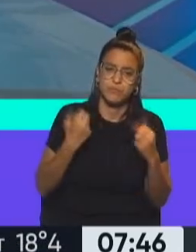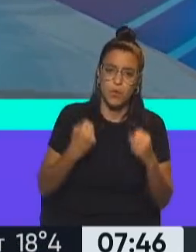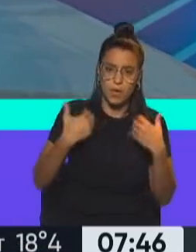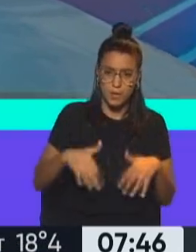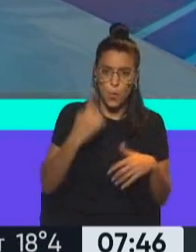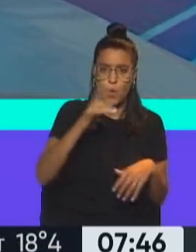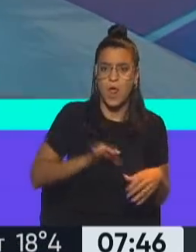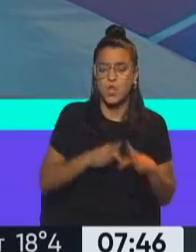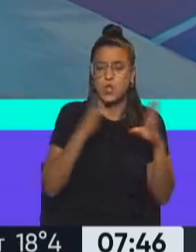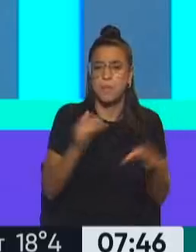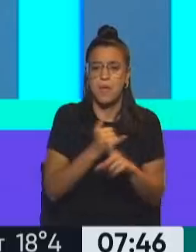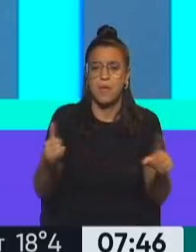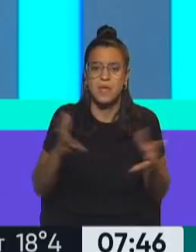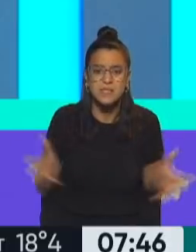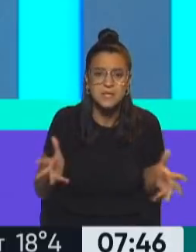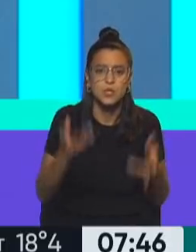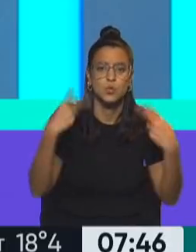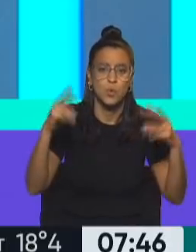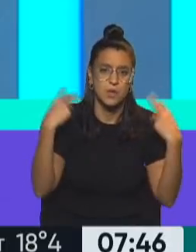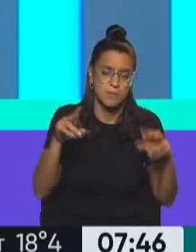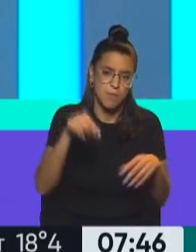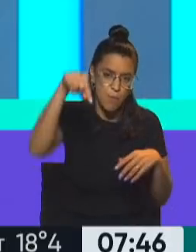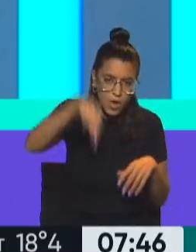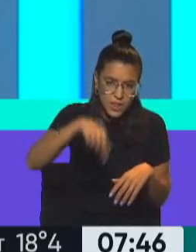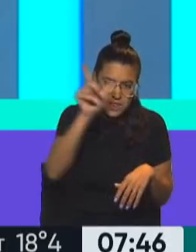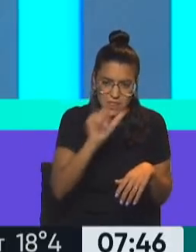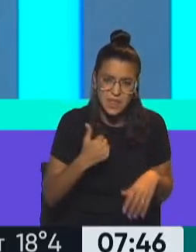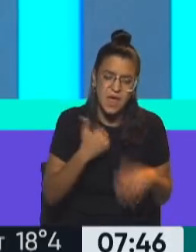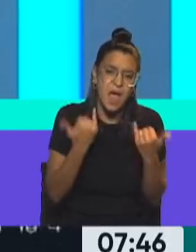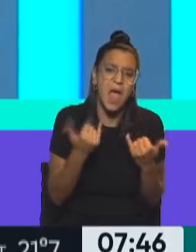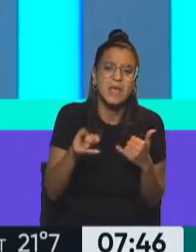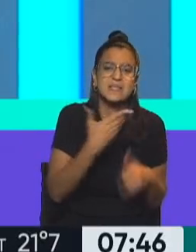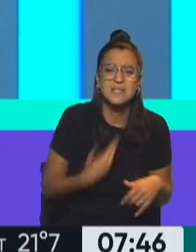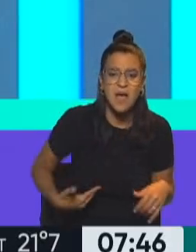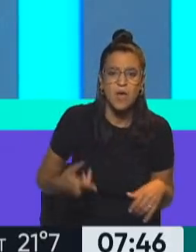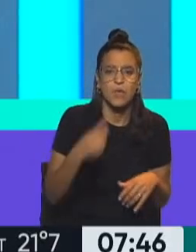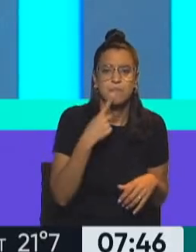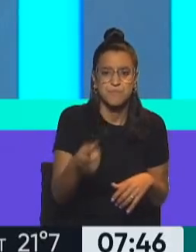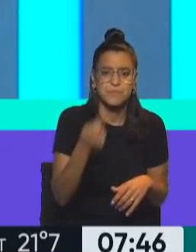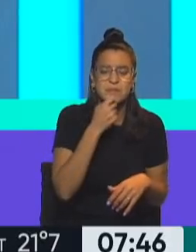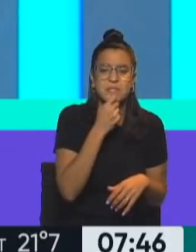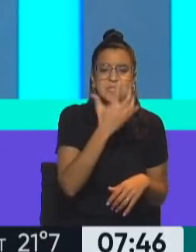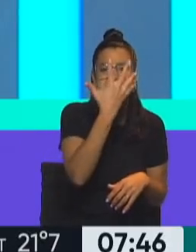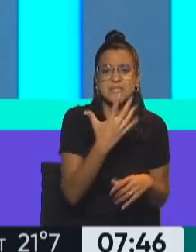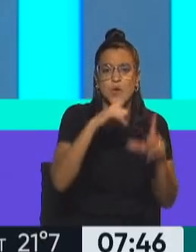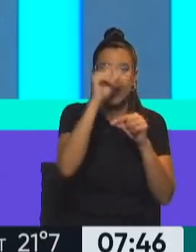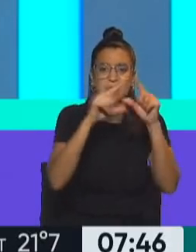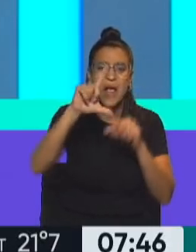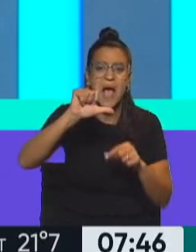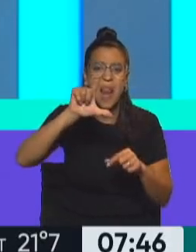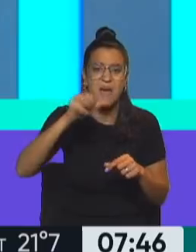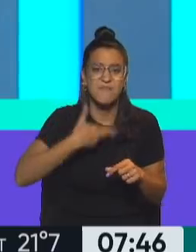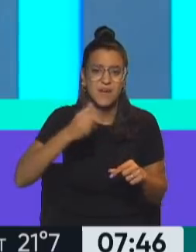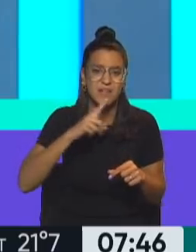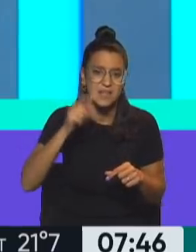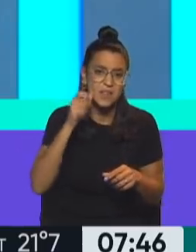durante más de un año y medio incentivos al turismo interno sobran tener un estado que sacas un cinco estrellas en El Calafate y